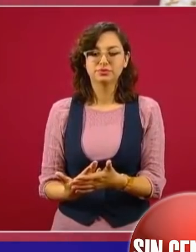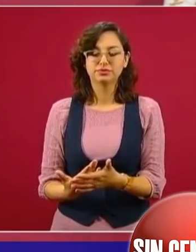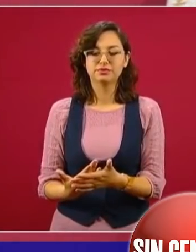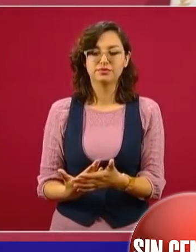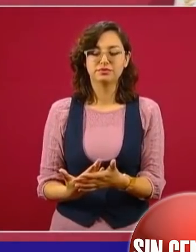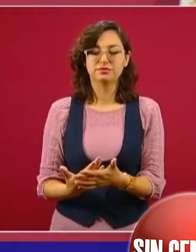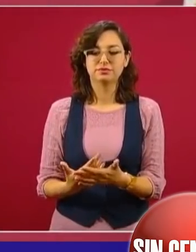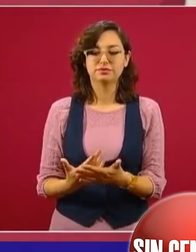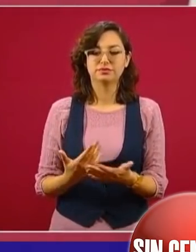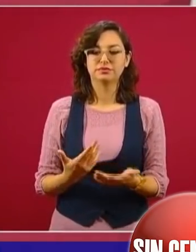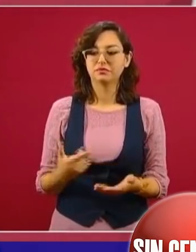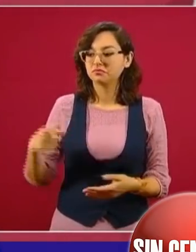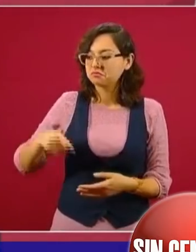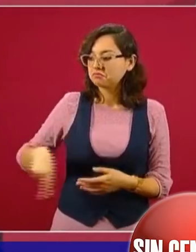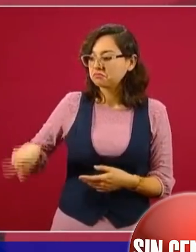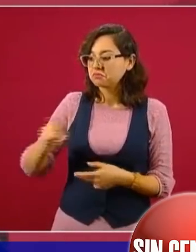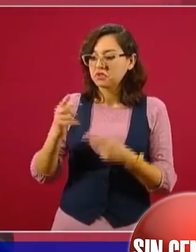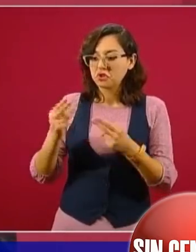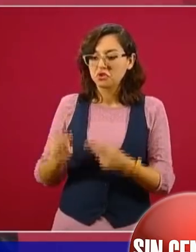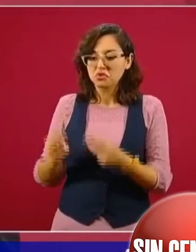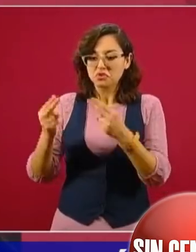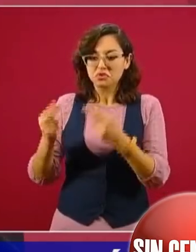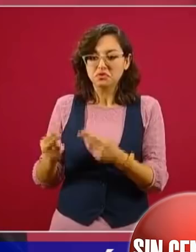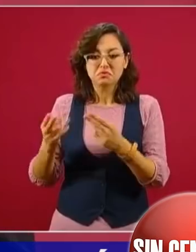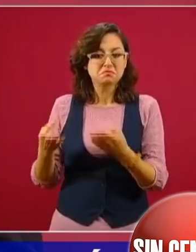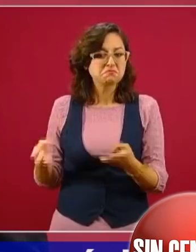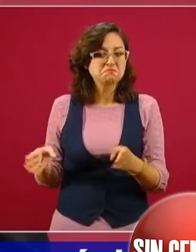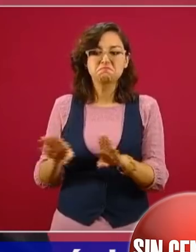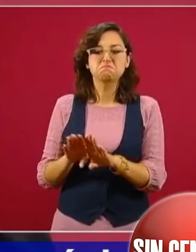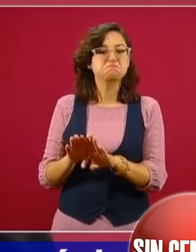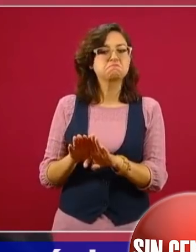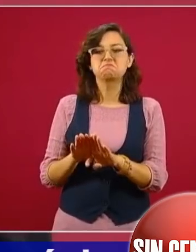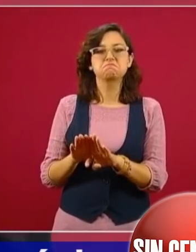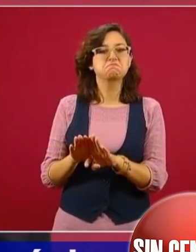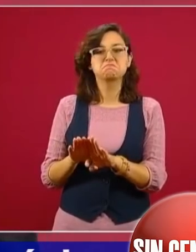no cierran un negocio